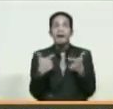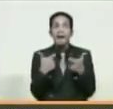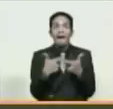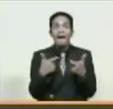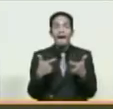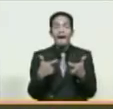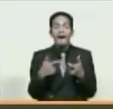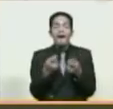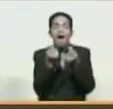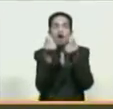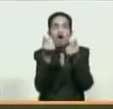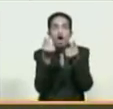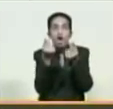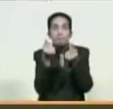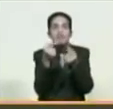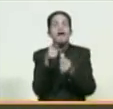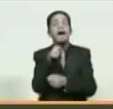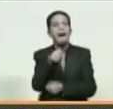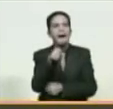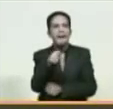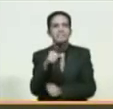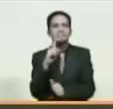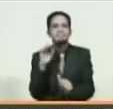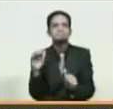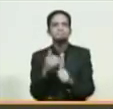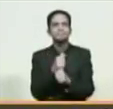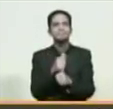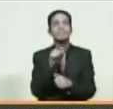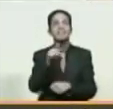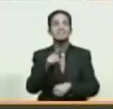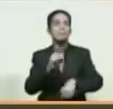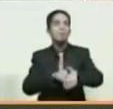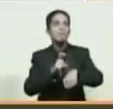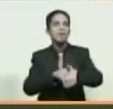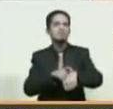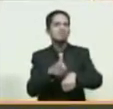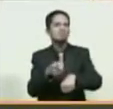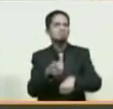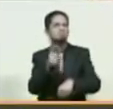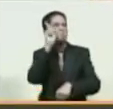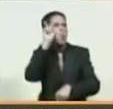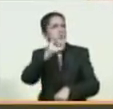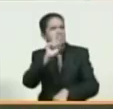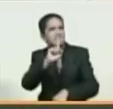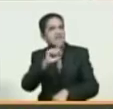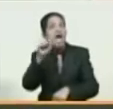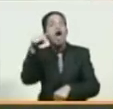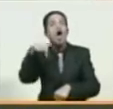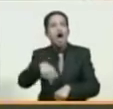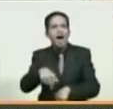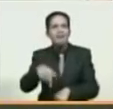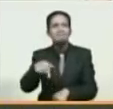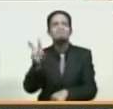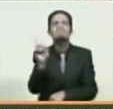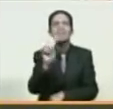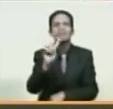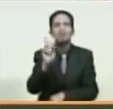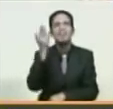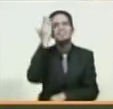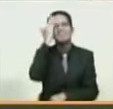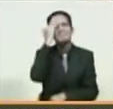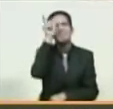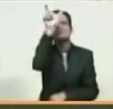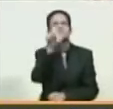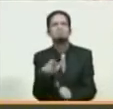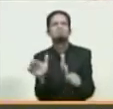sin precedente. Bueno, ahí está, en aquel momento no había rostro. Hoy Venezuela puede decir, sabemos quiénes